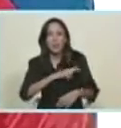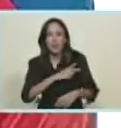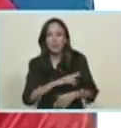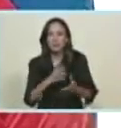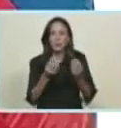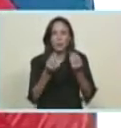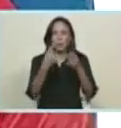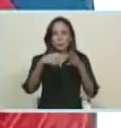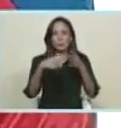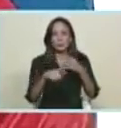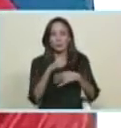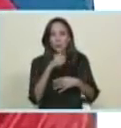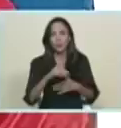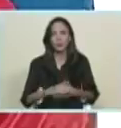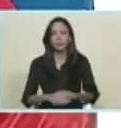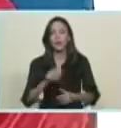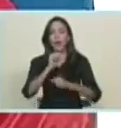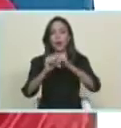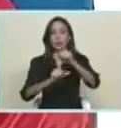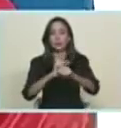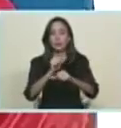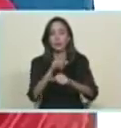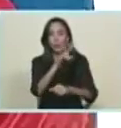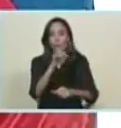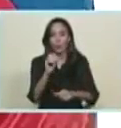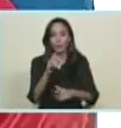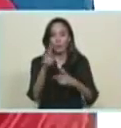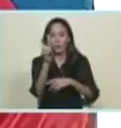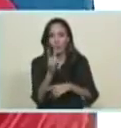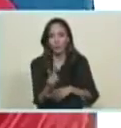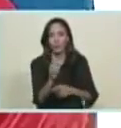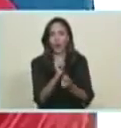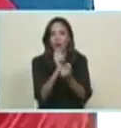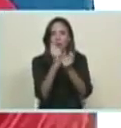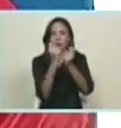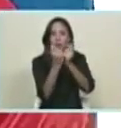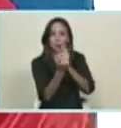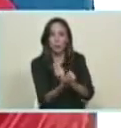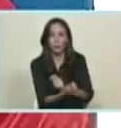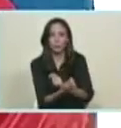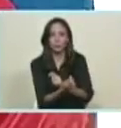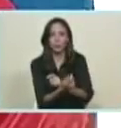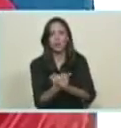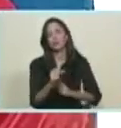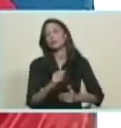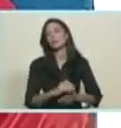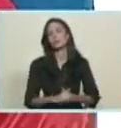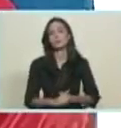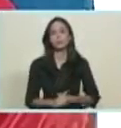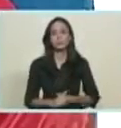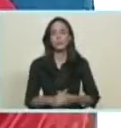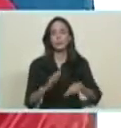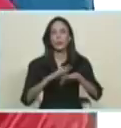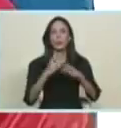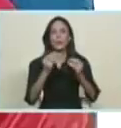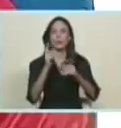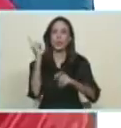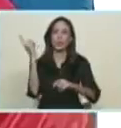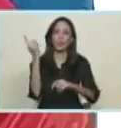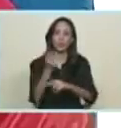el siglo XX venezolano se instauró un régimen de dominación